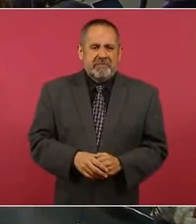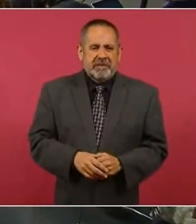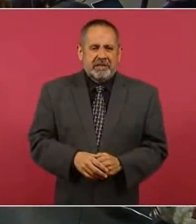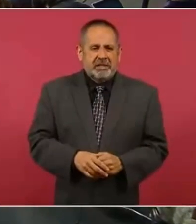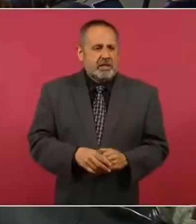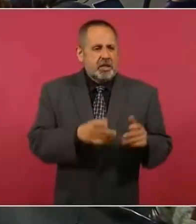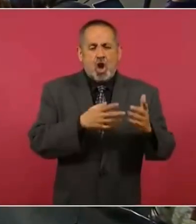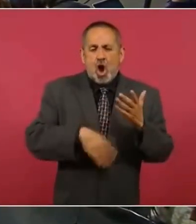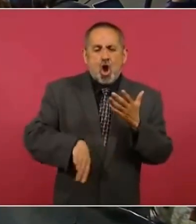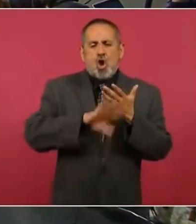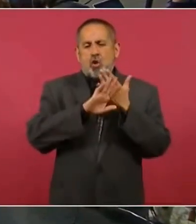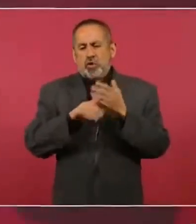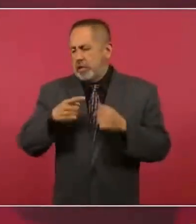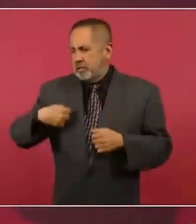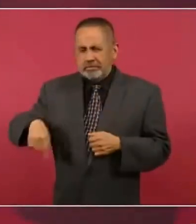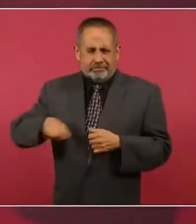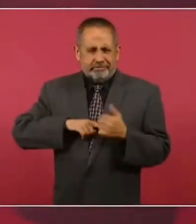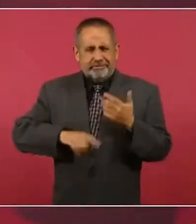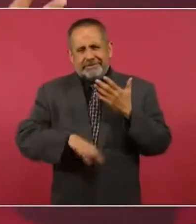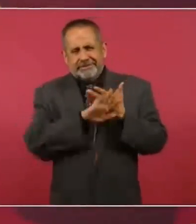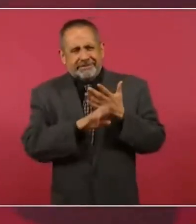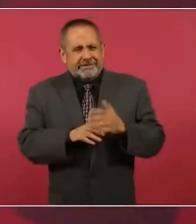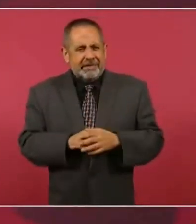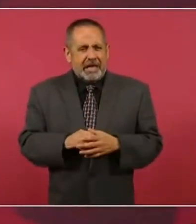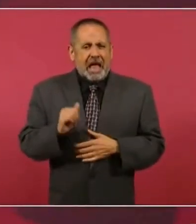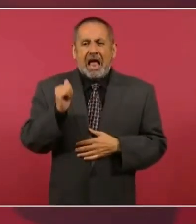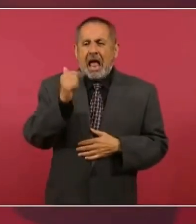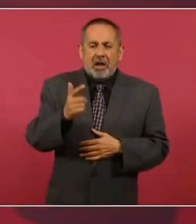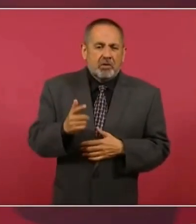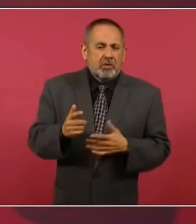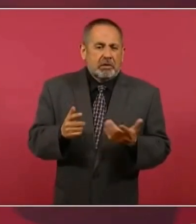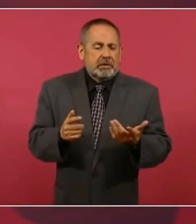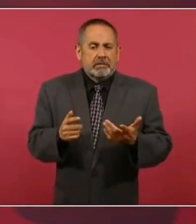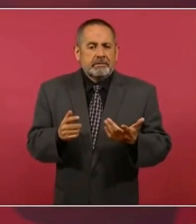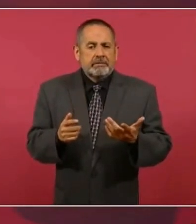están en contra de nosotros. Entonces, cualquier cosa